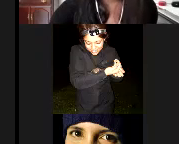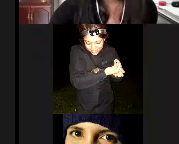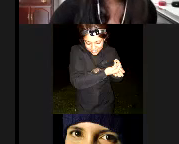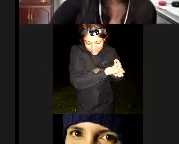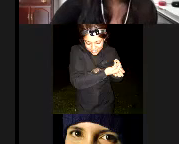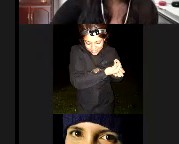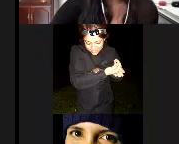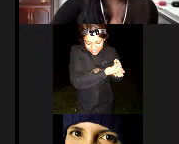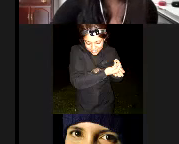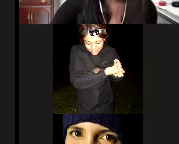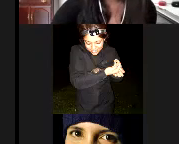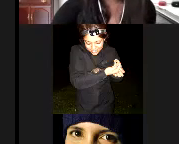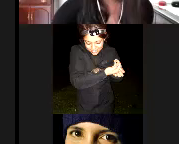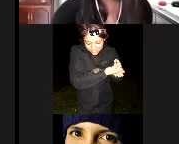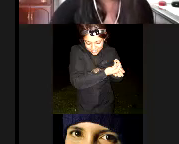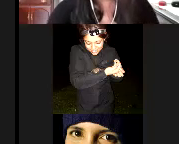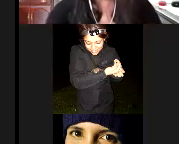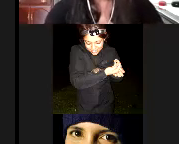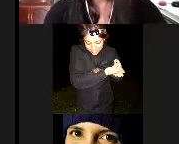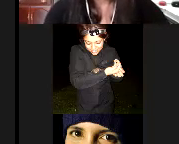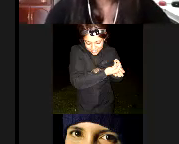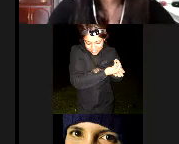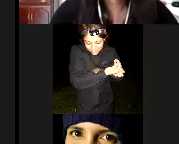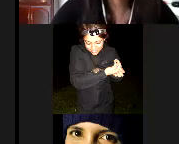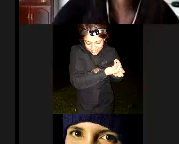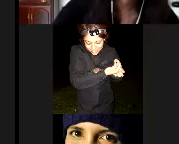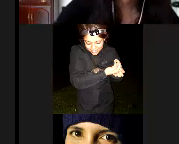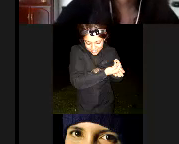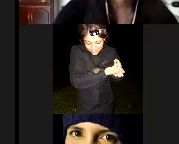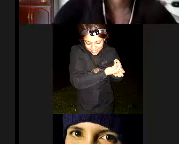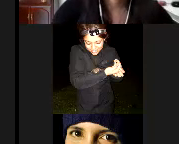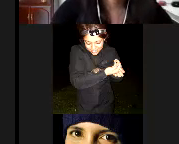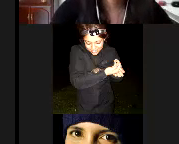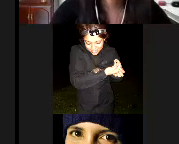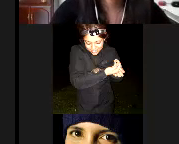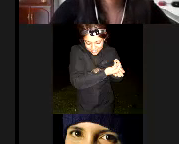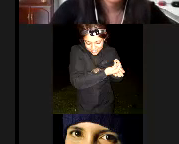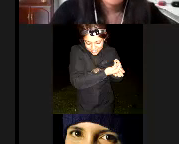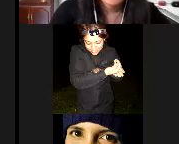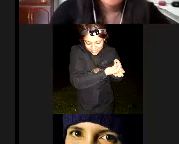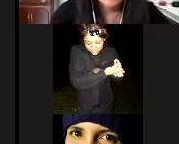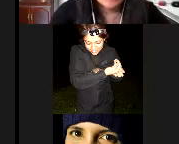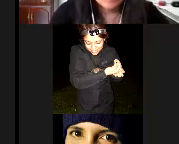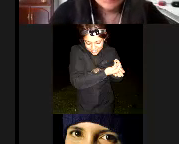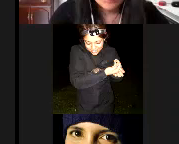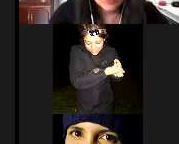Me quedé sin conexión. Ahí estoy. Ya. Ya, me quedé sin conexión por un rato.